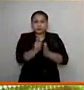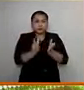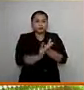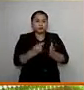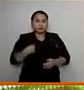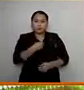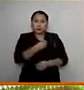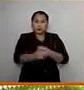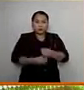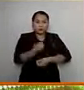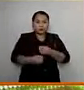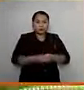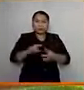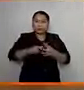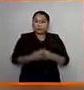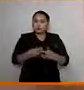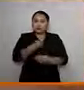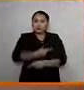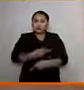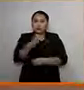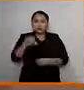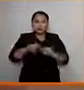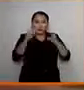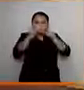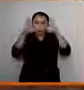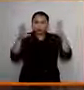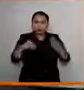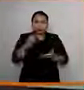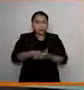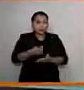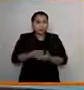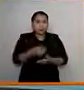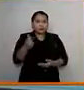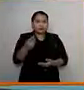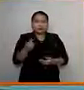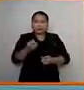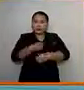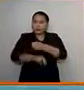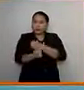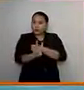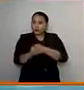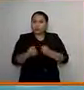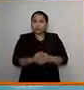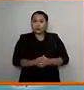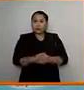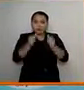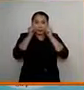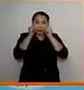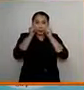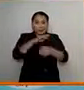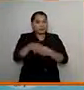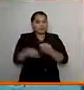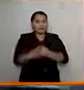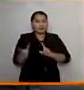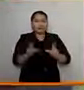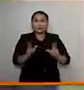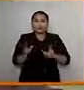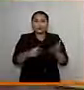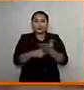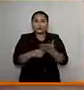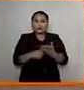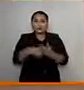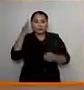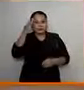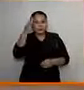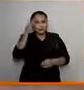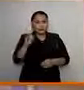procesos, vamos a iniciar la división de esta mañana multiplicando su dinero con premios. Atentos todos con su boletito, vamos a